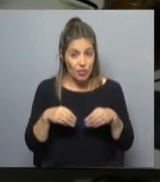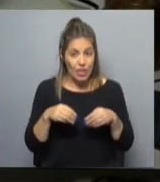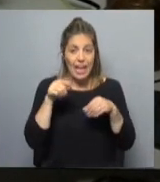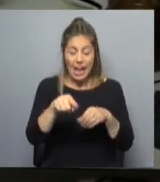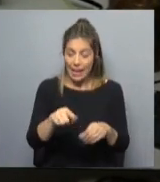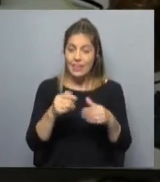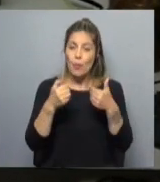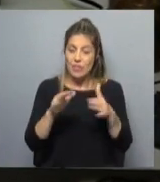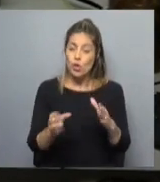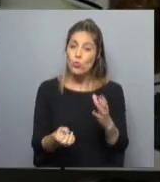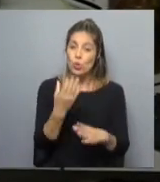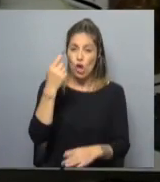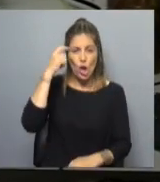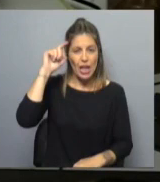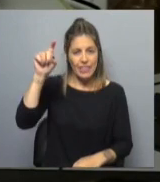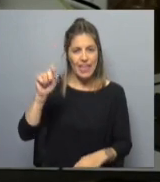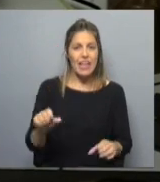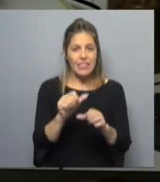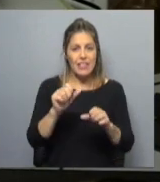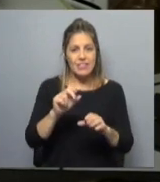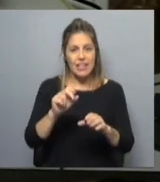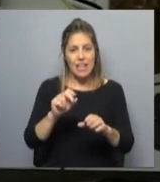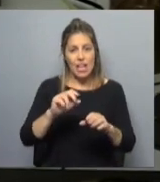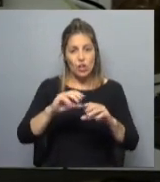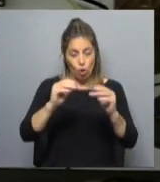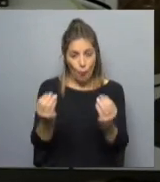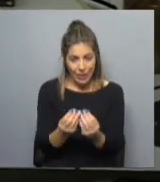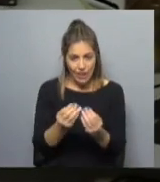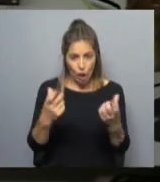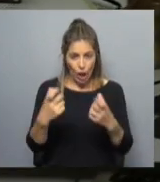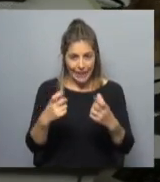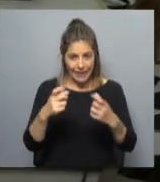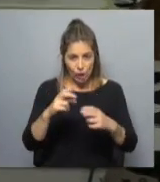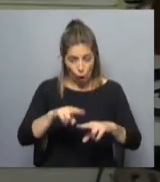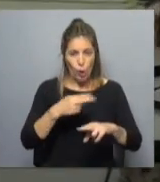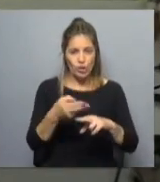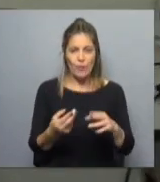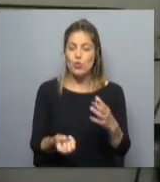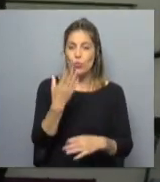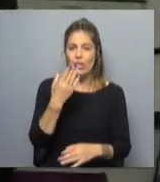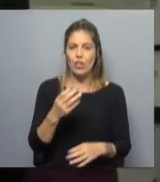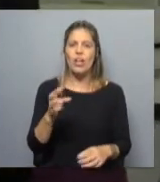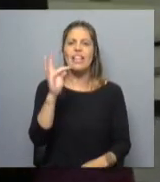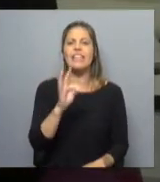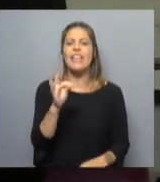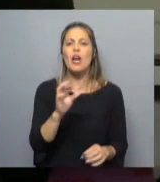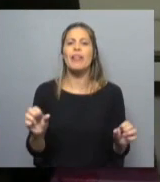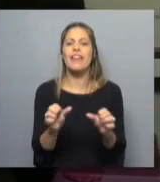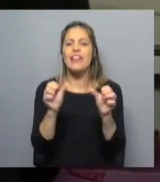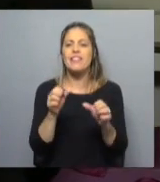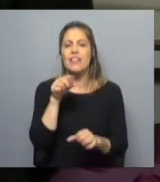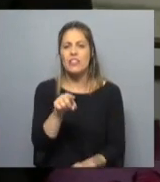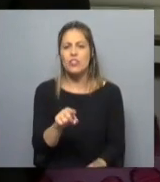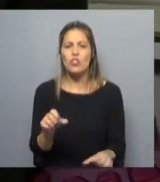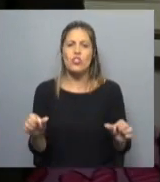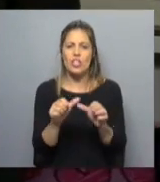ahí fue que surgió la idea de hacer la reedición de todo el disco en vinilo. Técnicamente, ¿qué se hizo para esta reedición? Bueno, se hace